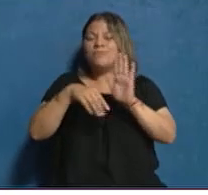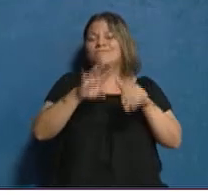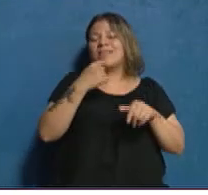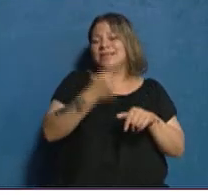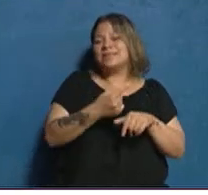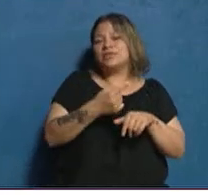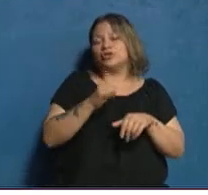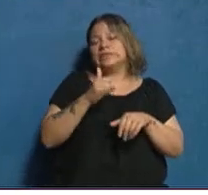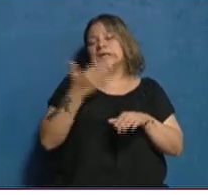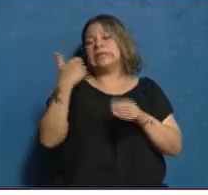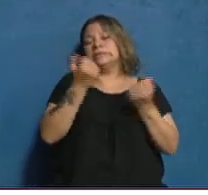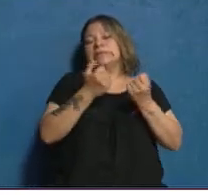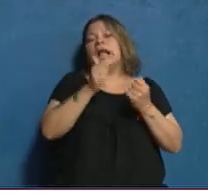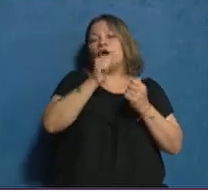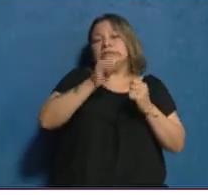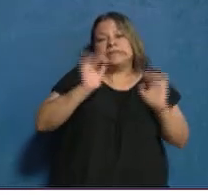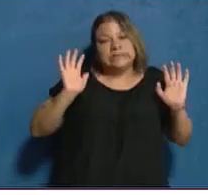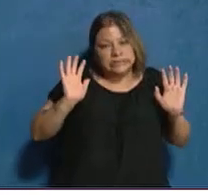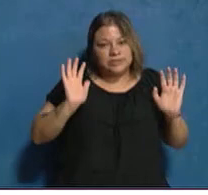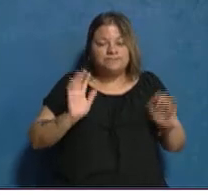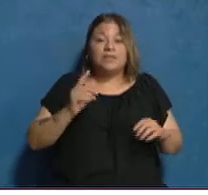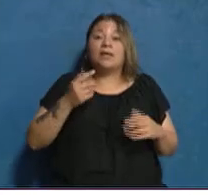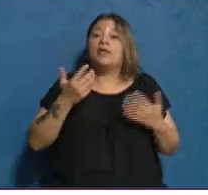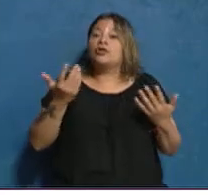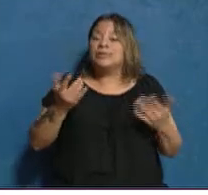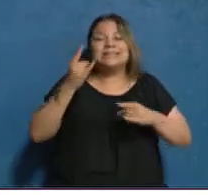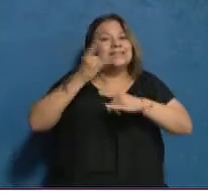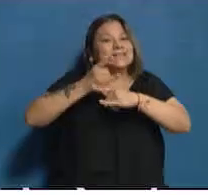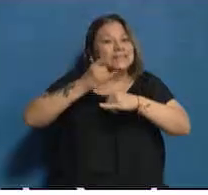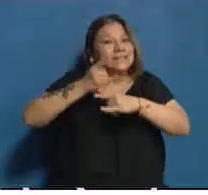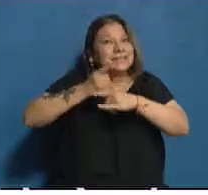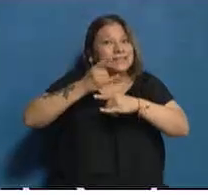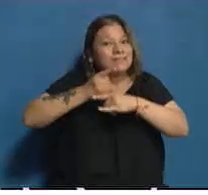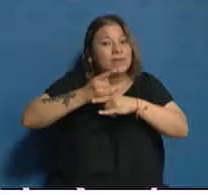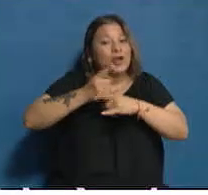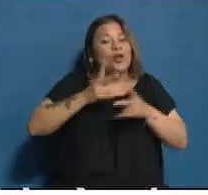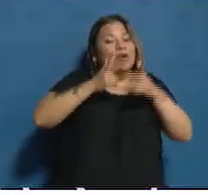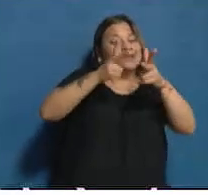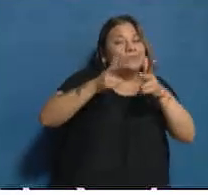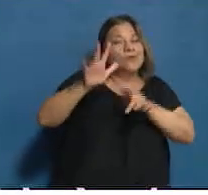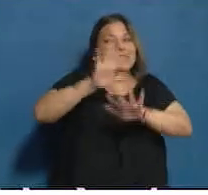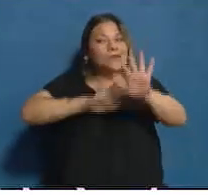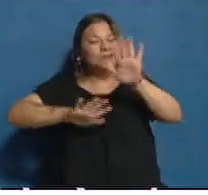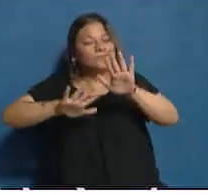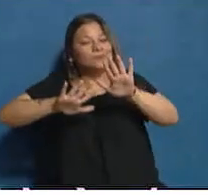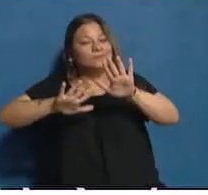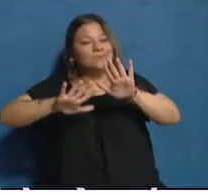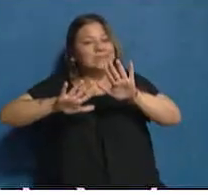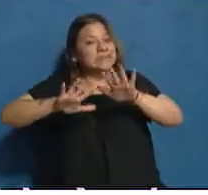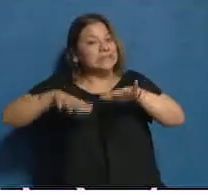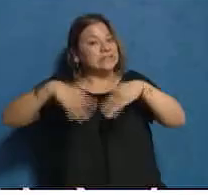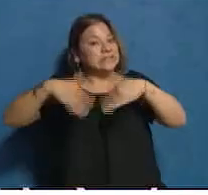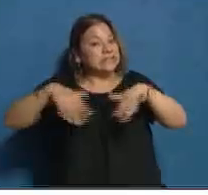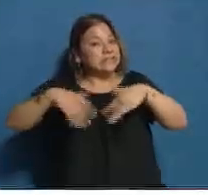haber consumido alcohol y haber manejado en el último mes. Por lo cual, siempre la distancia entre lo que decimos y lo que hacemos a veces es muy